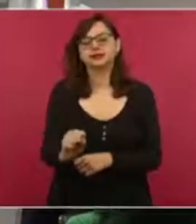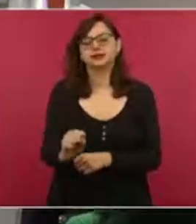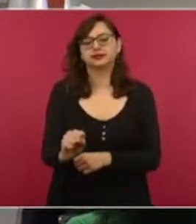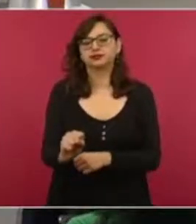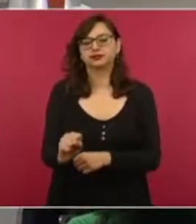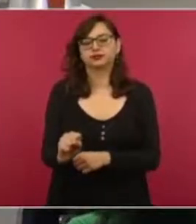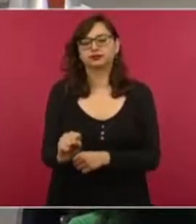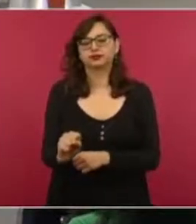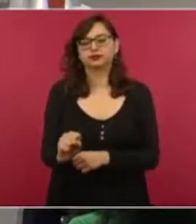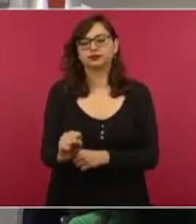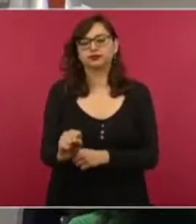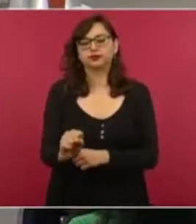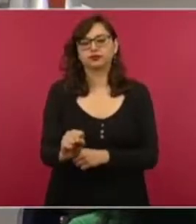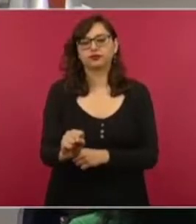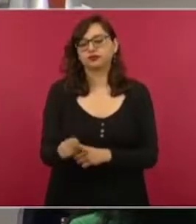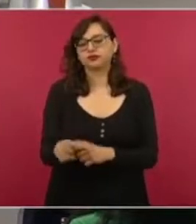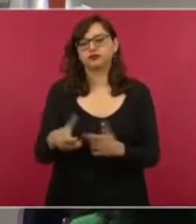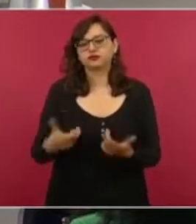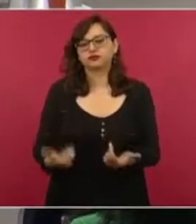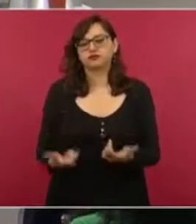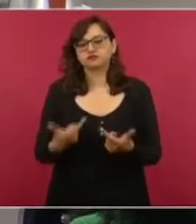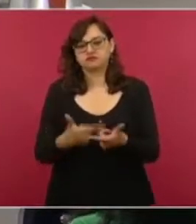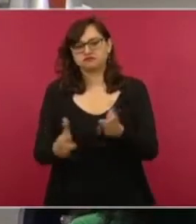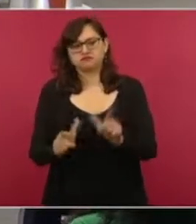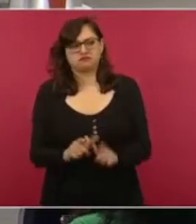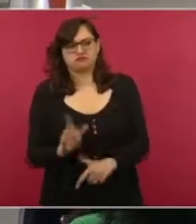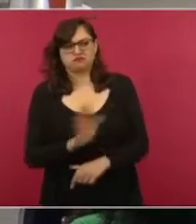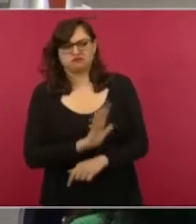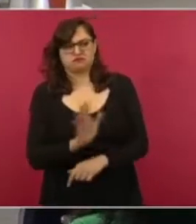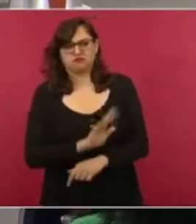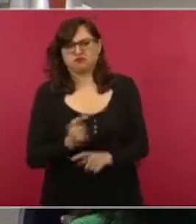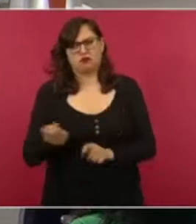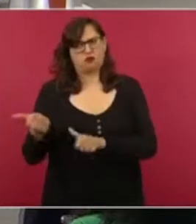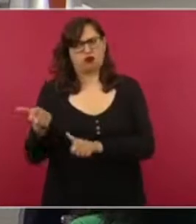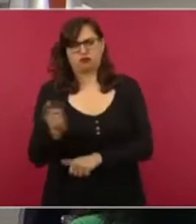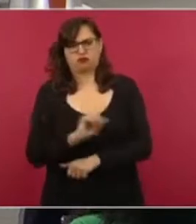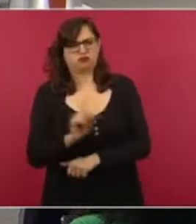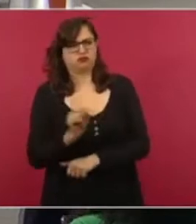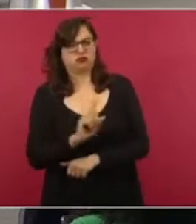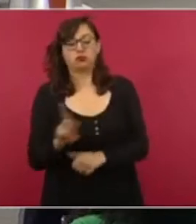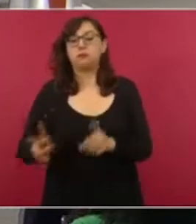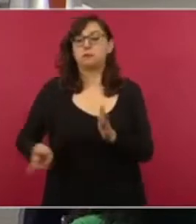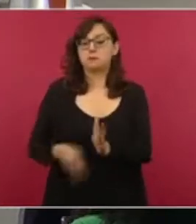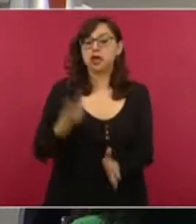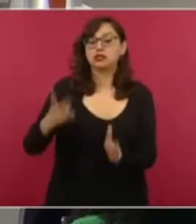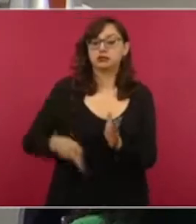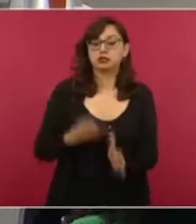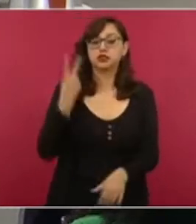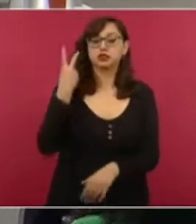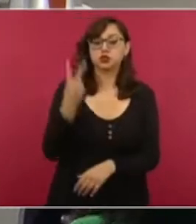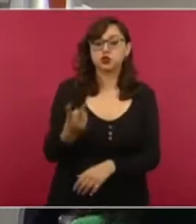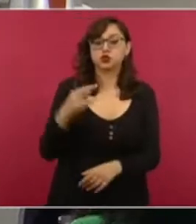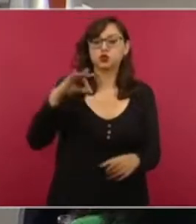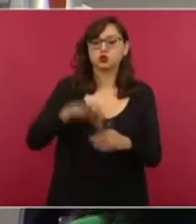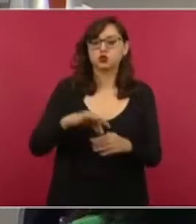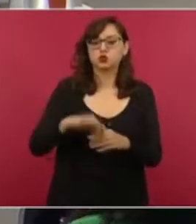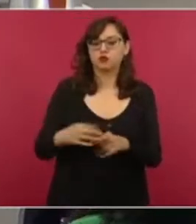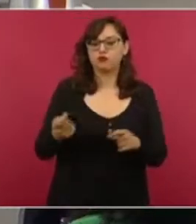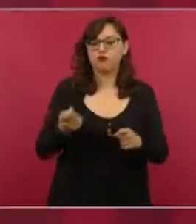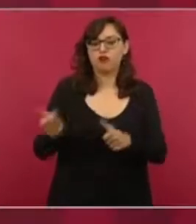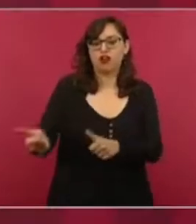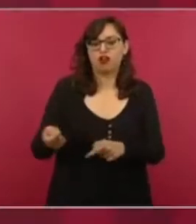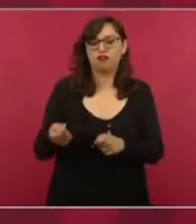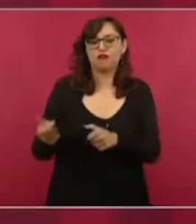hay un grupo que no está de acuerdo. En dos ocasiones no han podido. Pero ayer ya fue la calle.